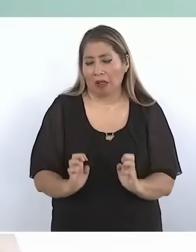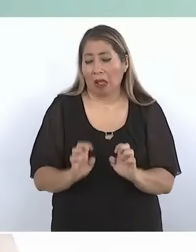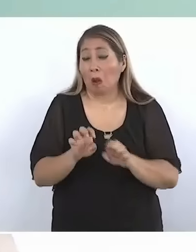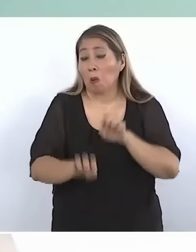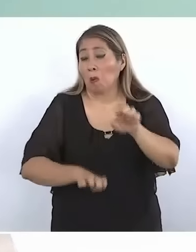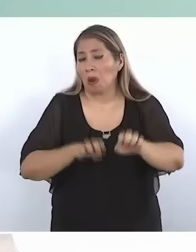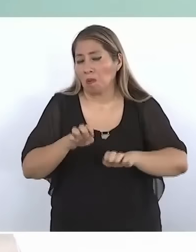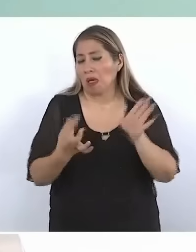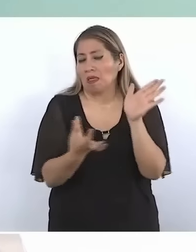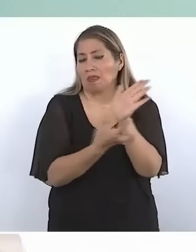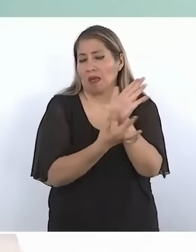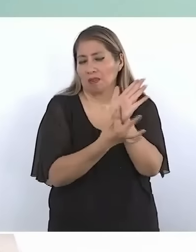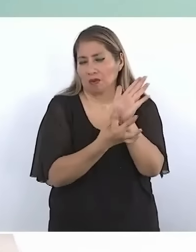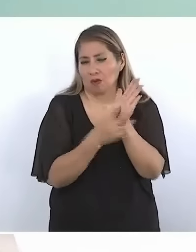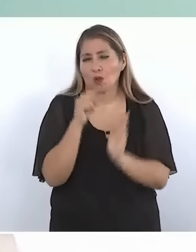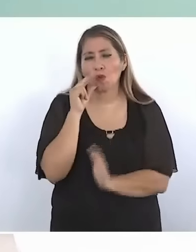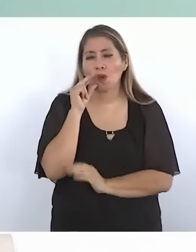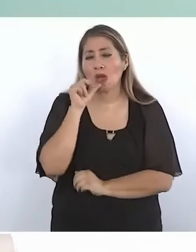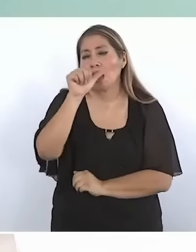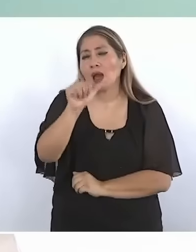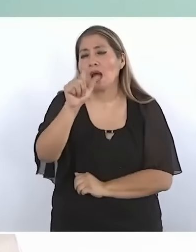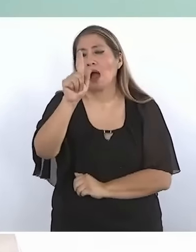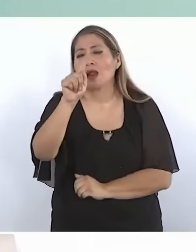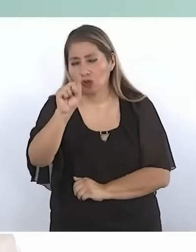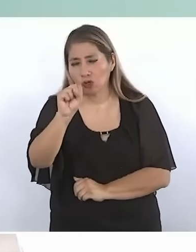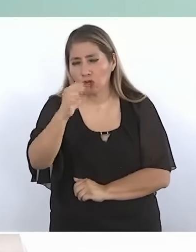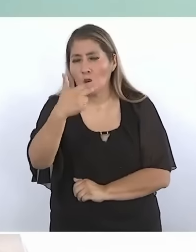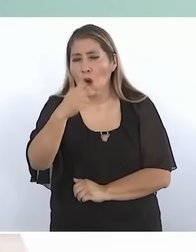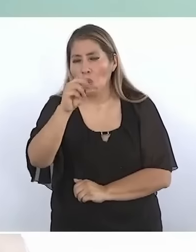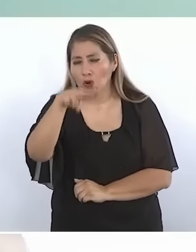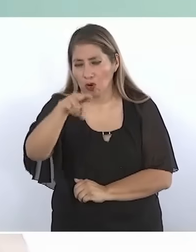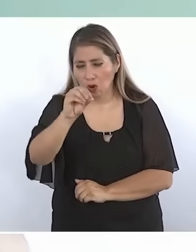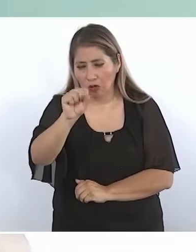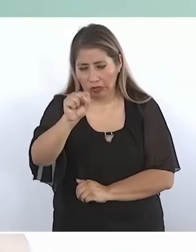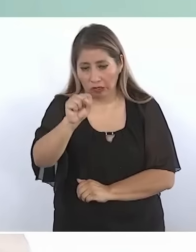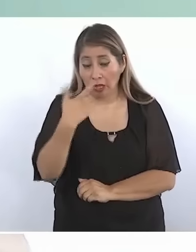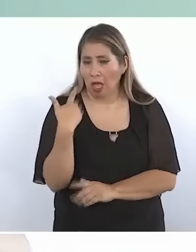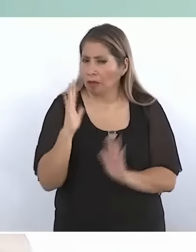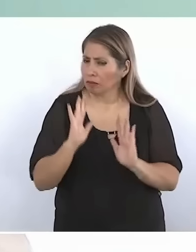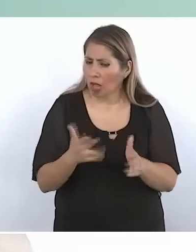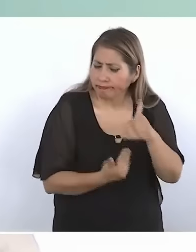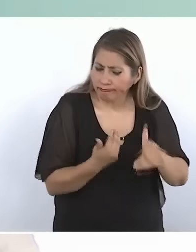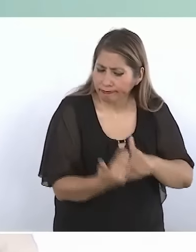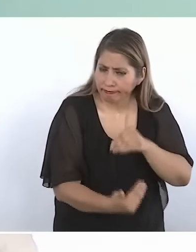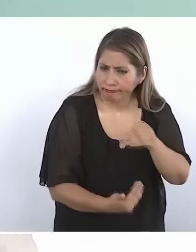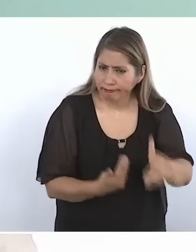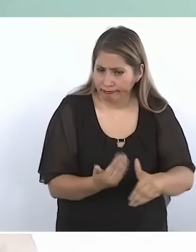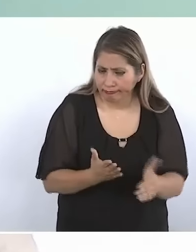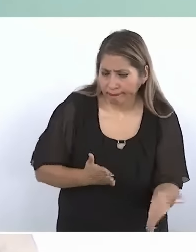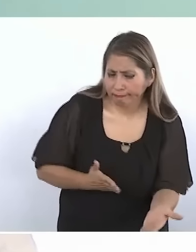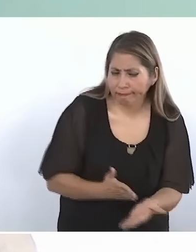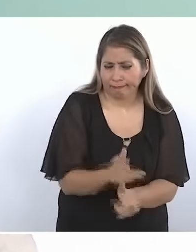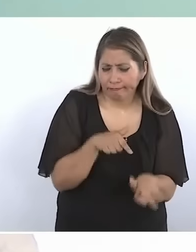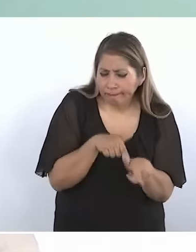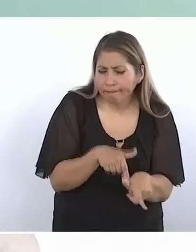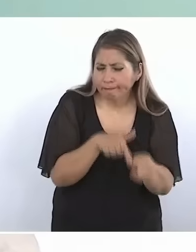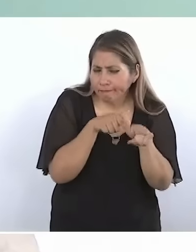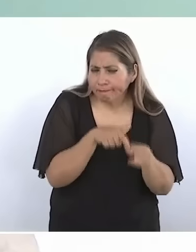va a ayudar a toda esta región. Vamos a seguir adelante con